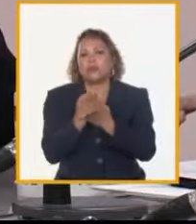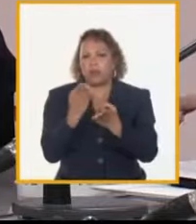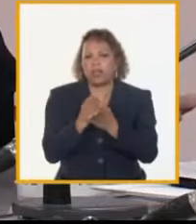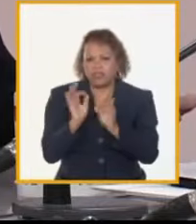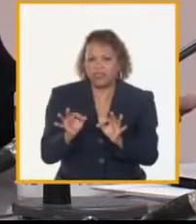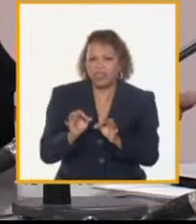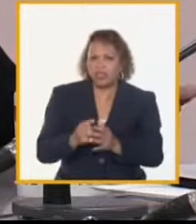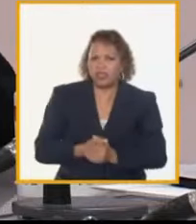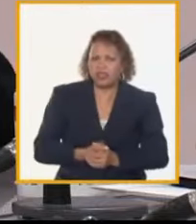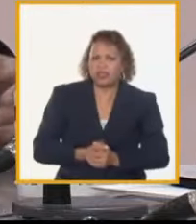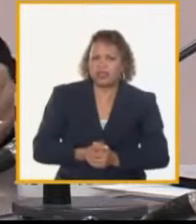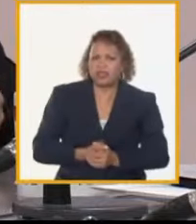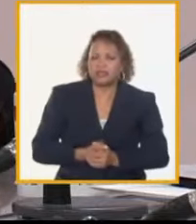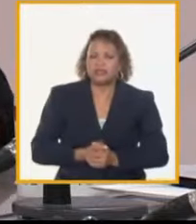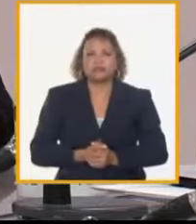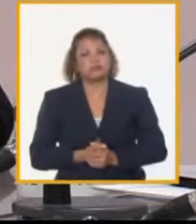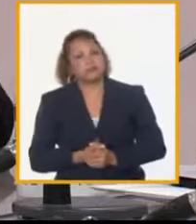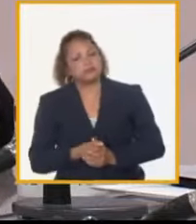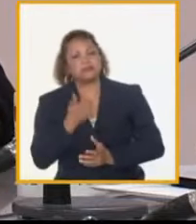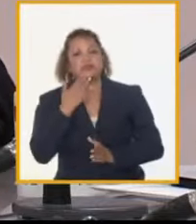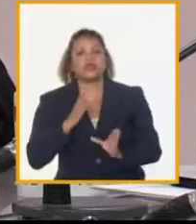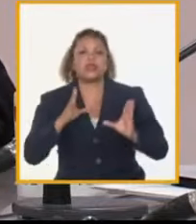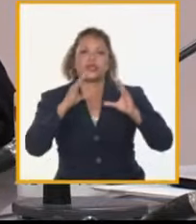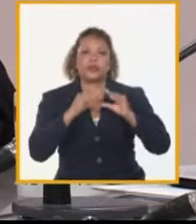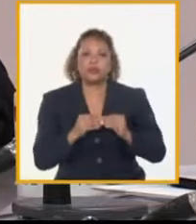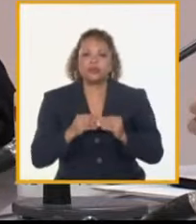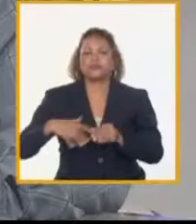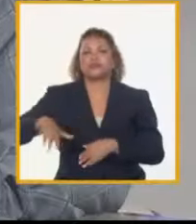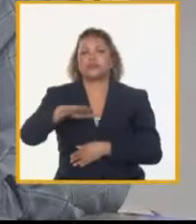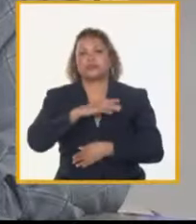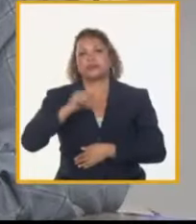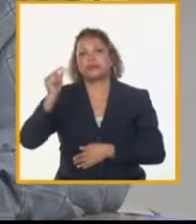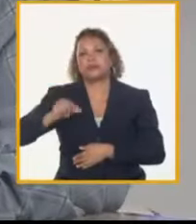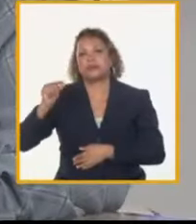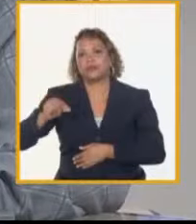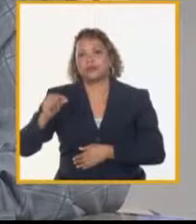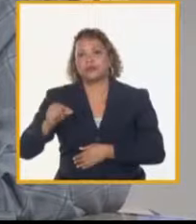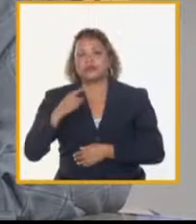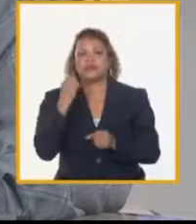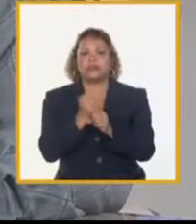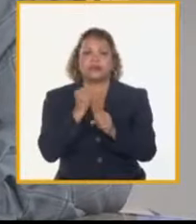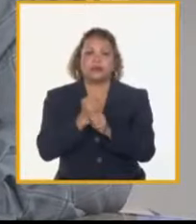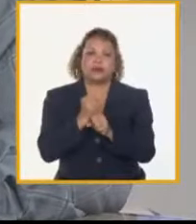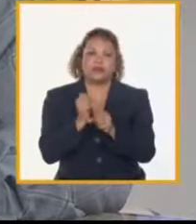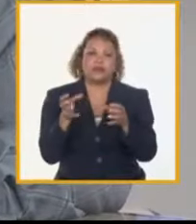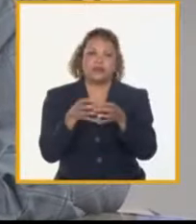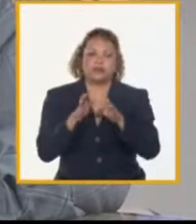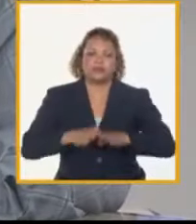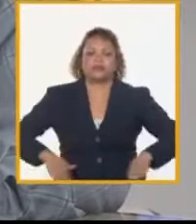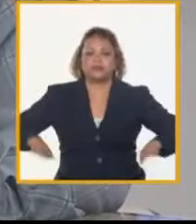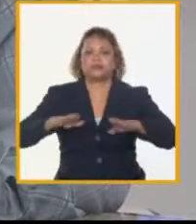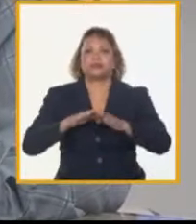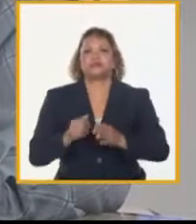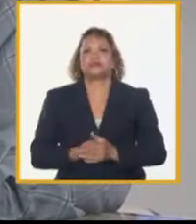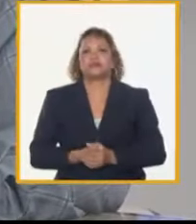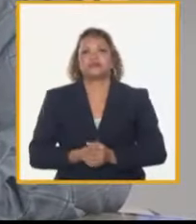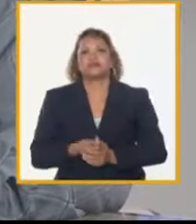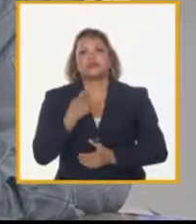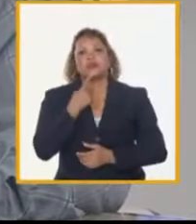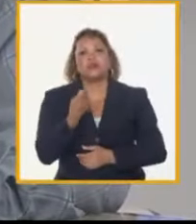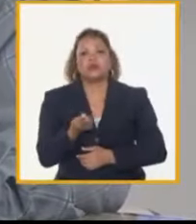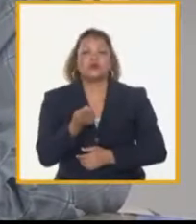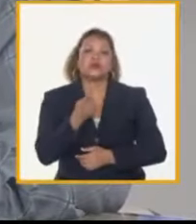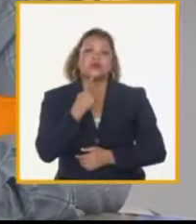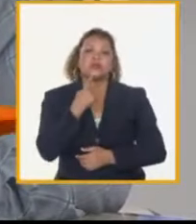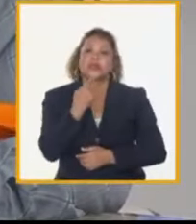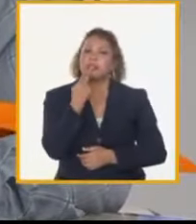así? No, Randy, bueno, buenas noches para todos los televidentes y radioyentes y los trabajadores de la Mesa Redonda. Bueno, esclarecer que no, se